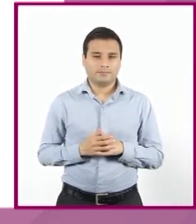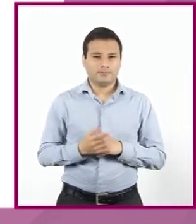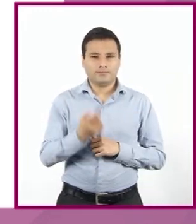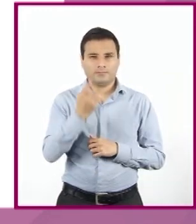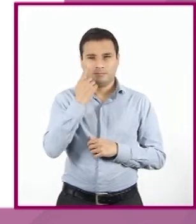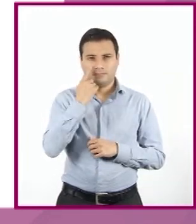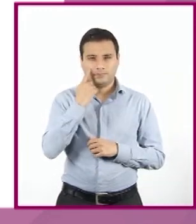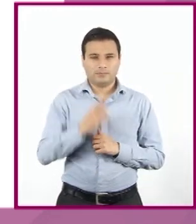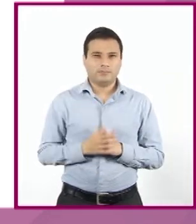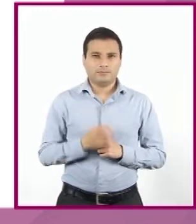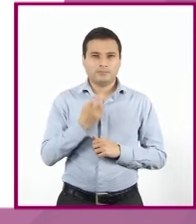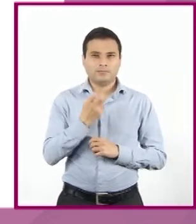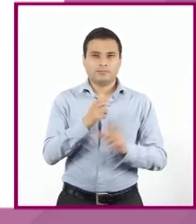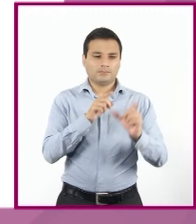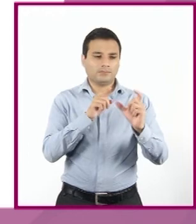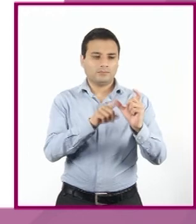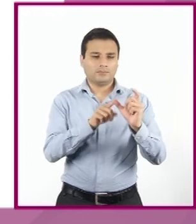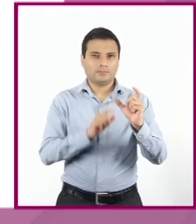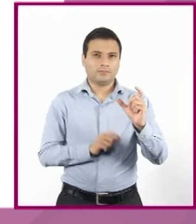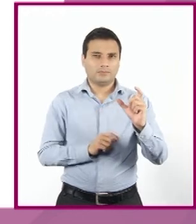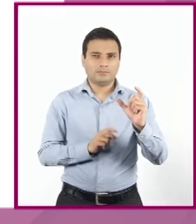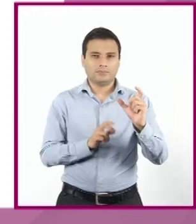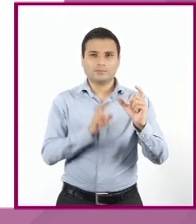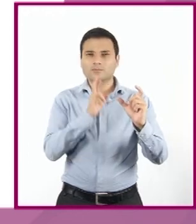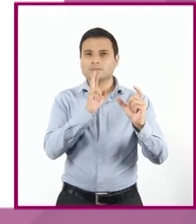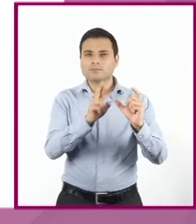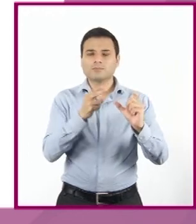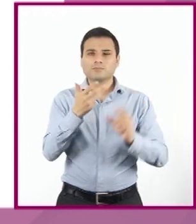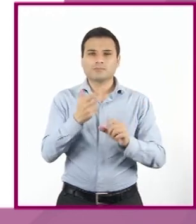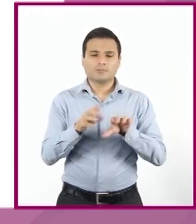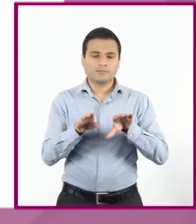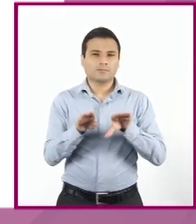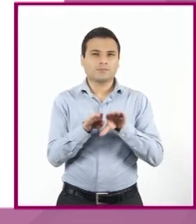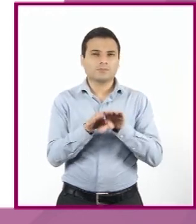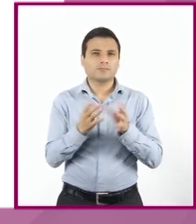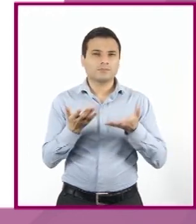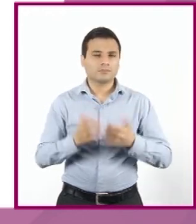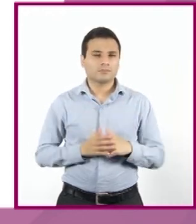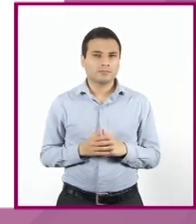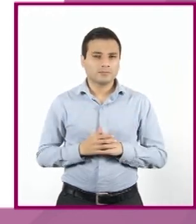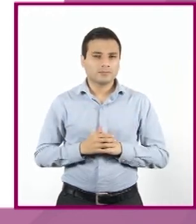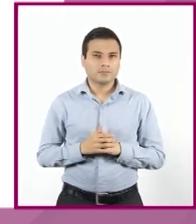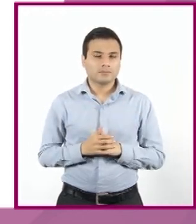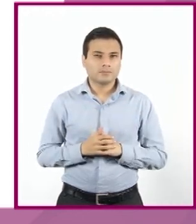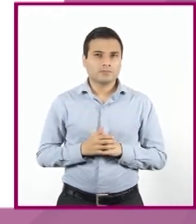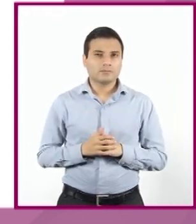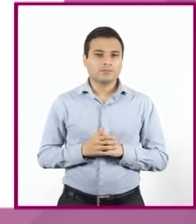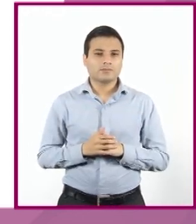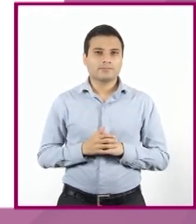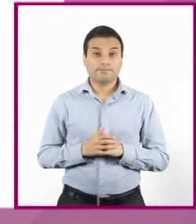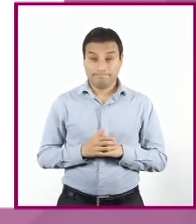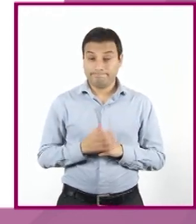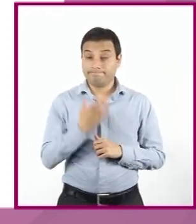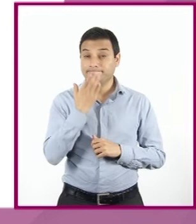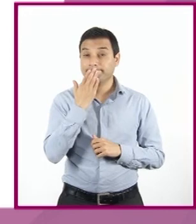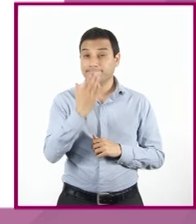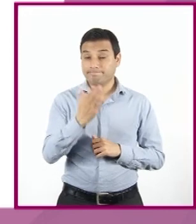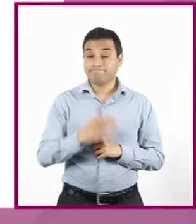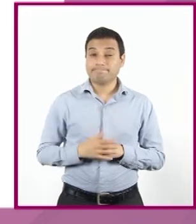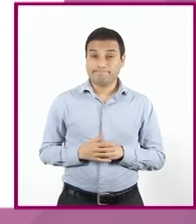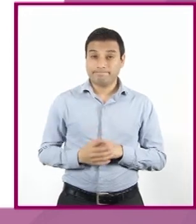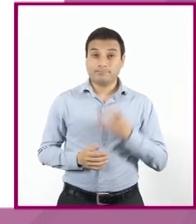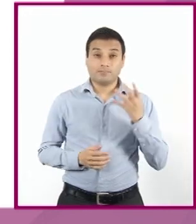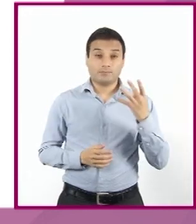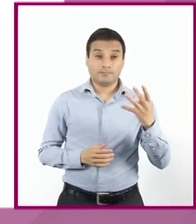con el resultado anterior para obtener 8, que es el valor del término 1? Muy bien, tenemos